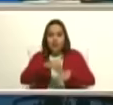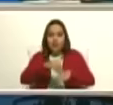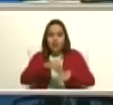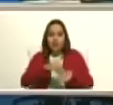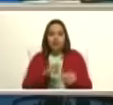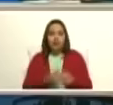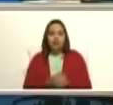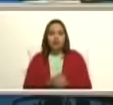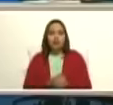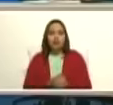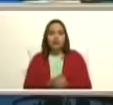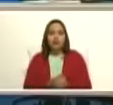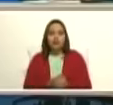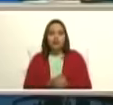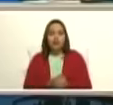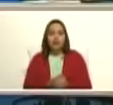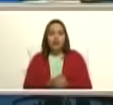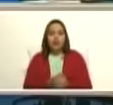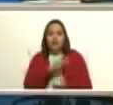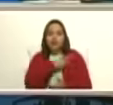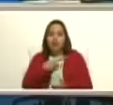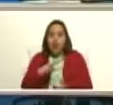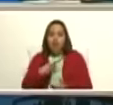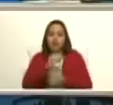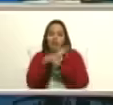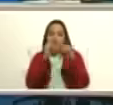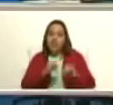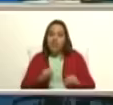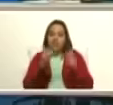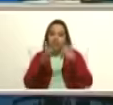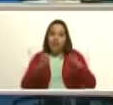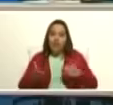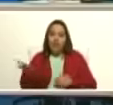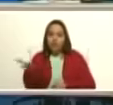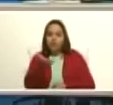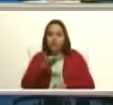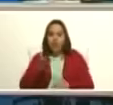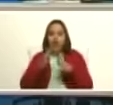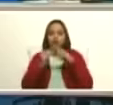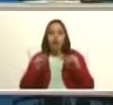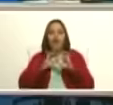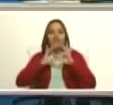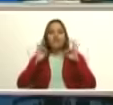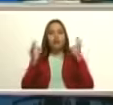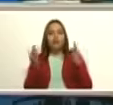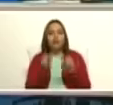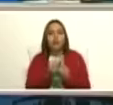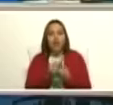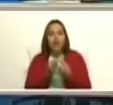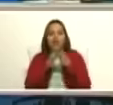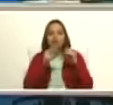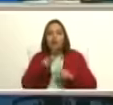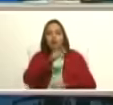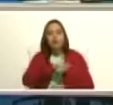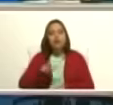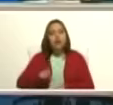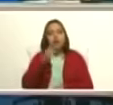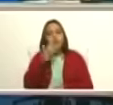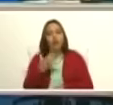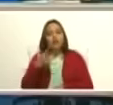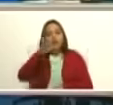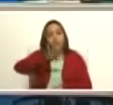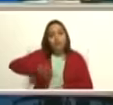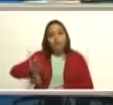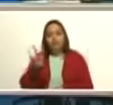votos de feliz Navidad para ustedes y para toda su familia y toda la gente buena de